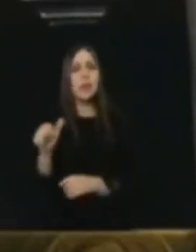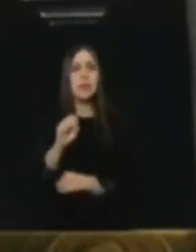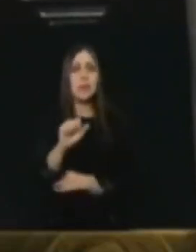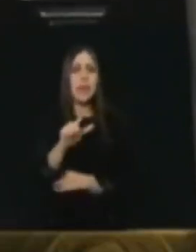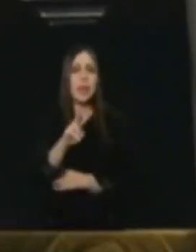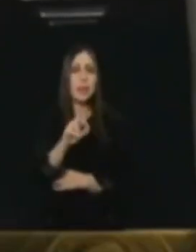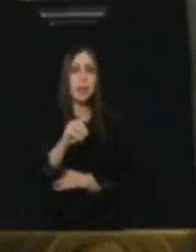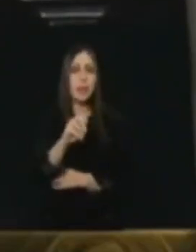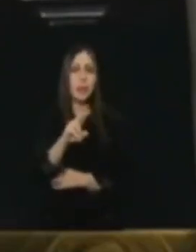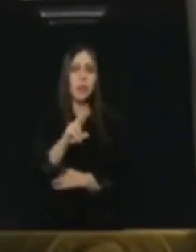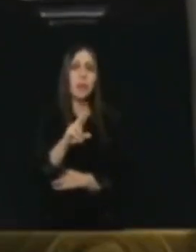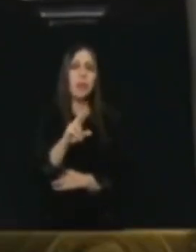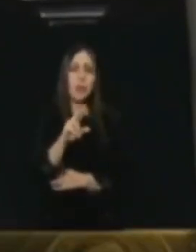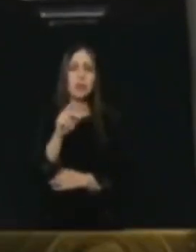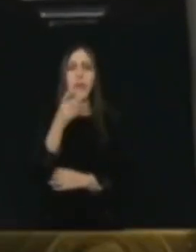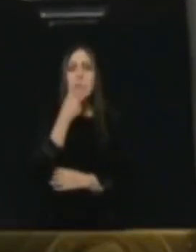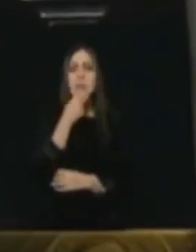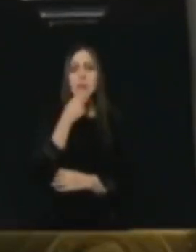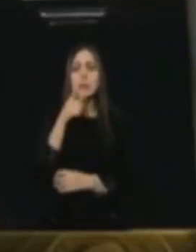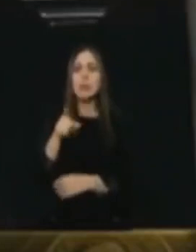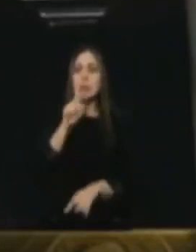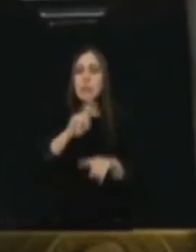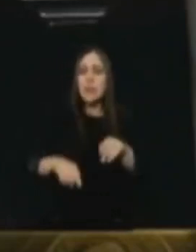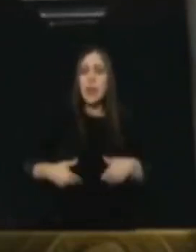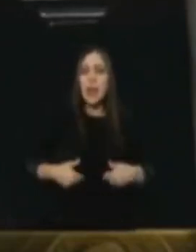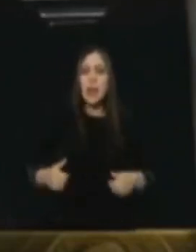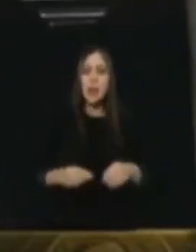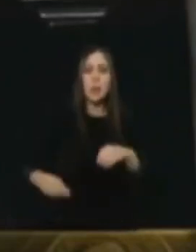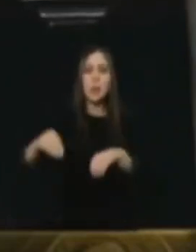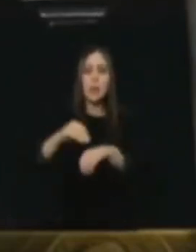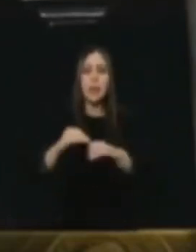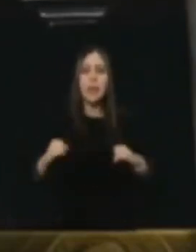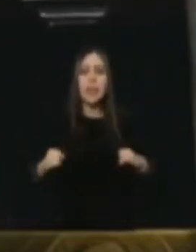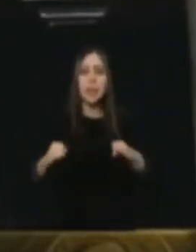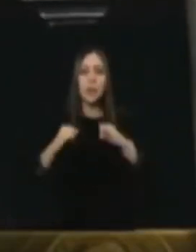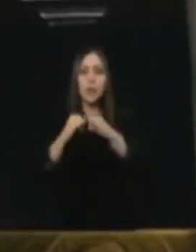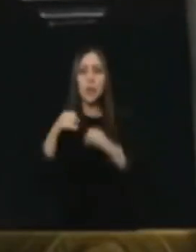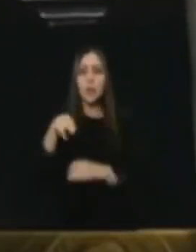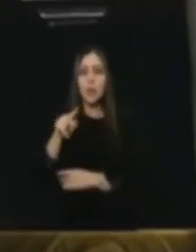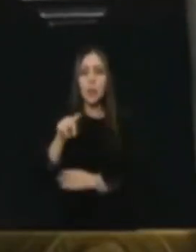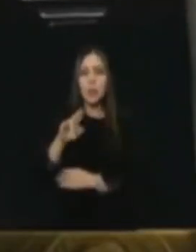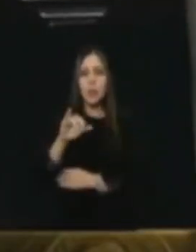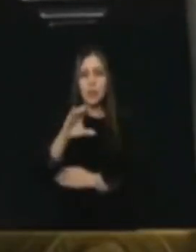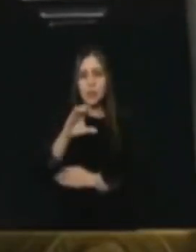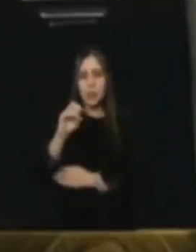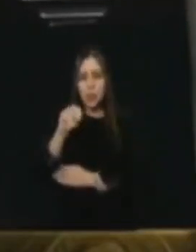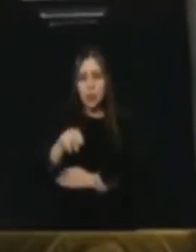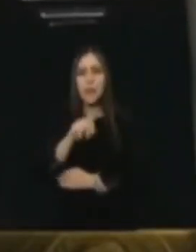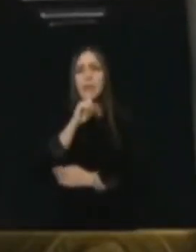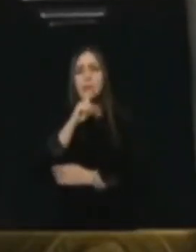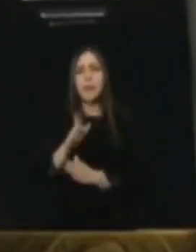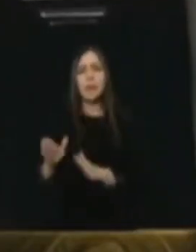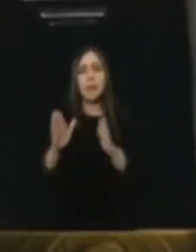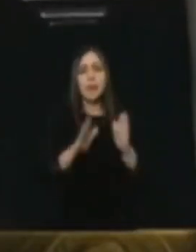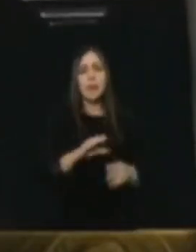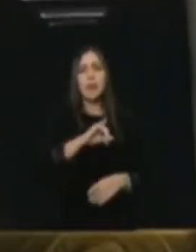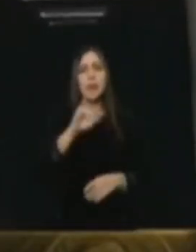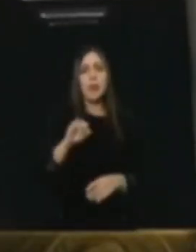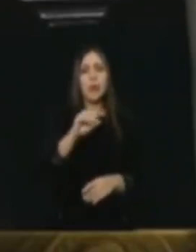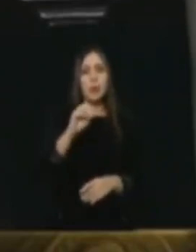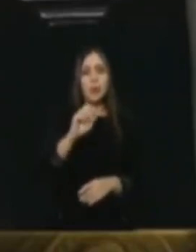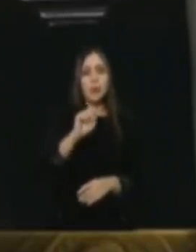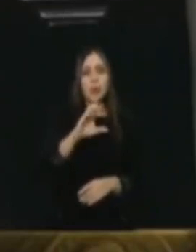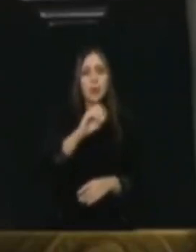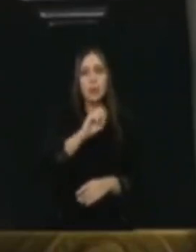su Instituto de Nutrición, y al doctor Ismael Cosío Villegas, el de